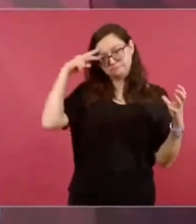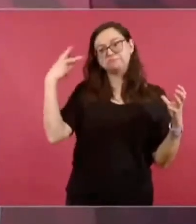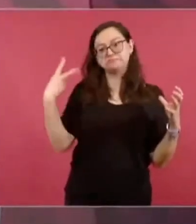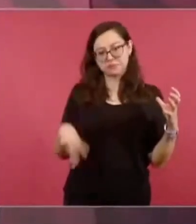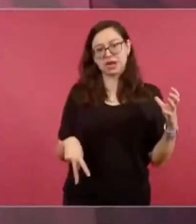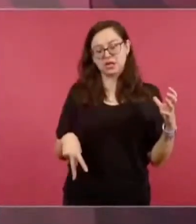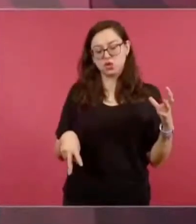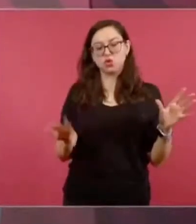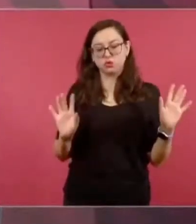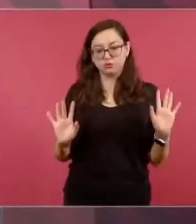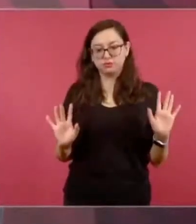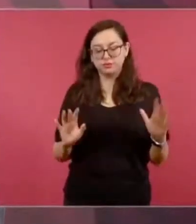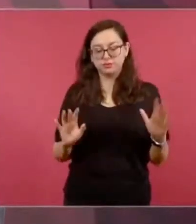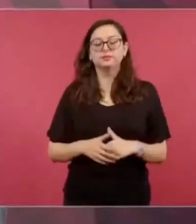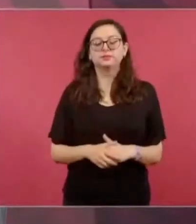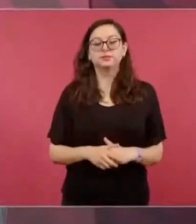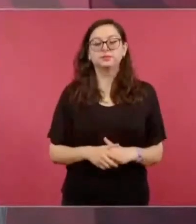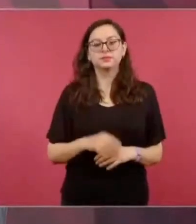que con